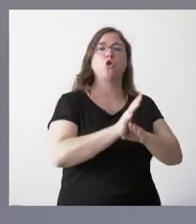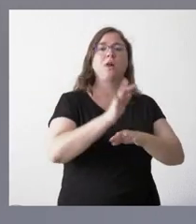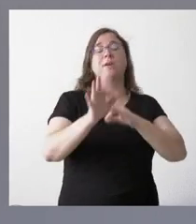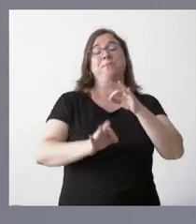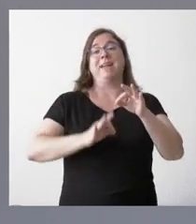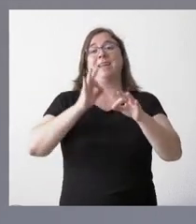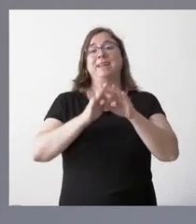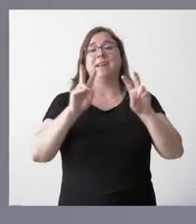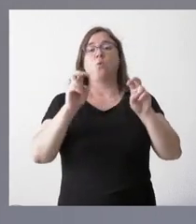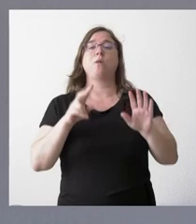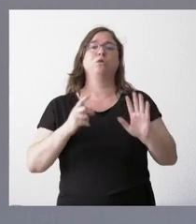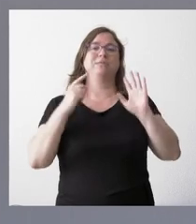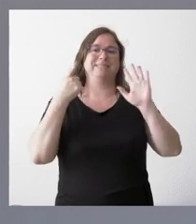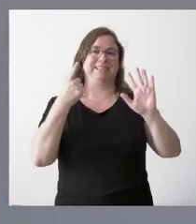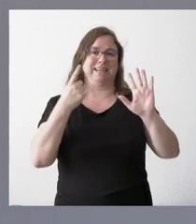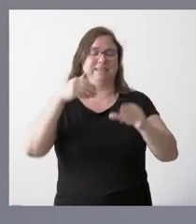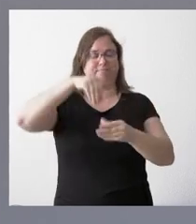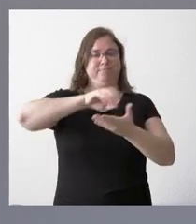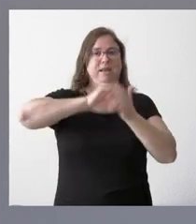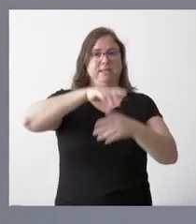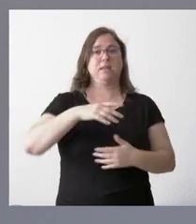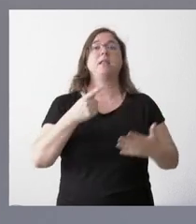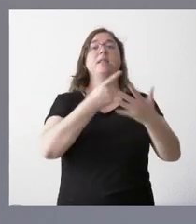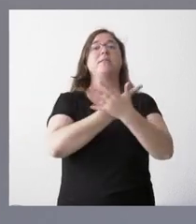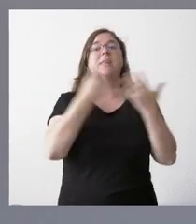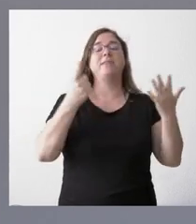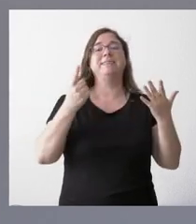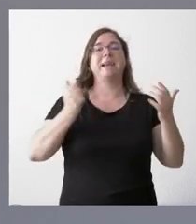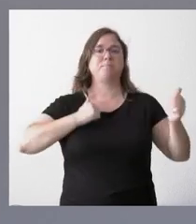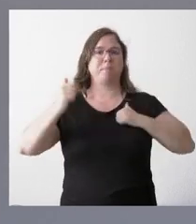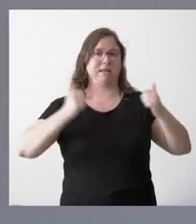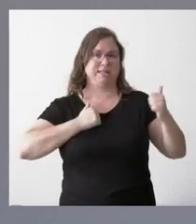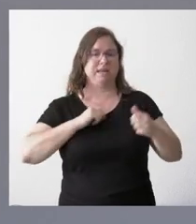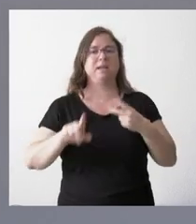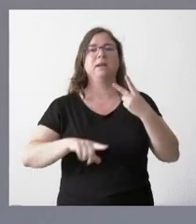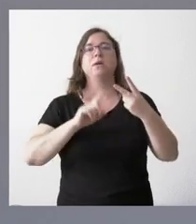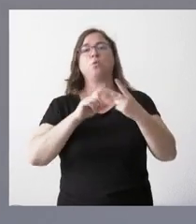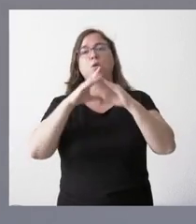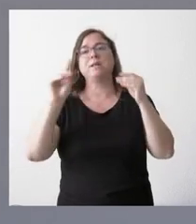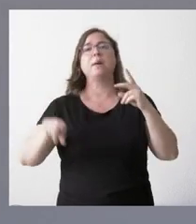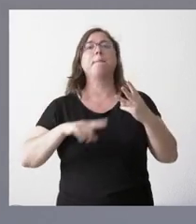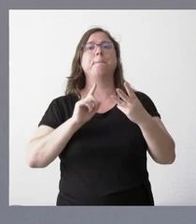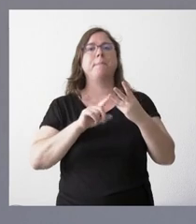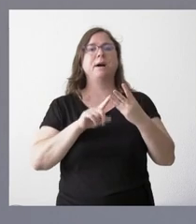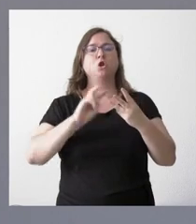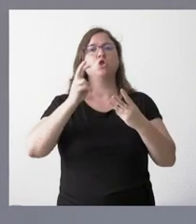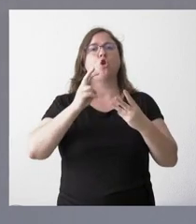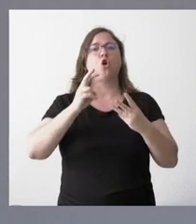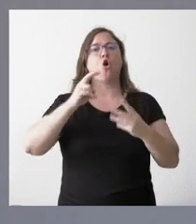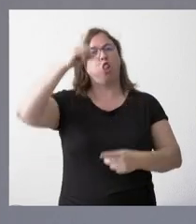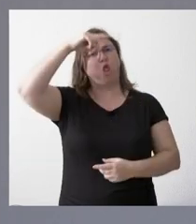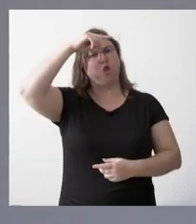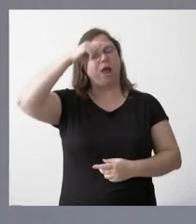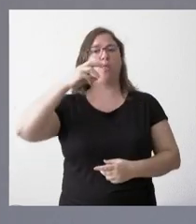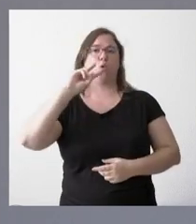que se regulan en nuestra comunidad, 16 másteres universitarios y un nuevo doctorado, lo